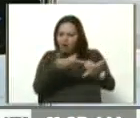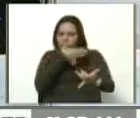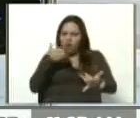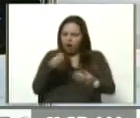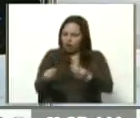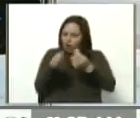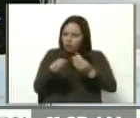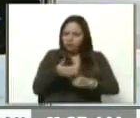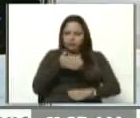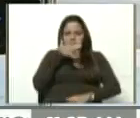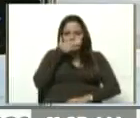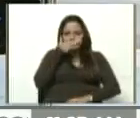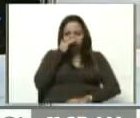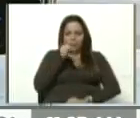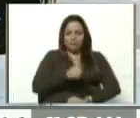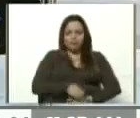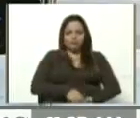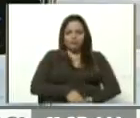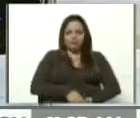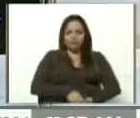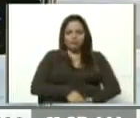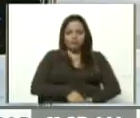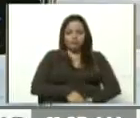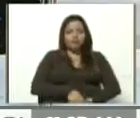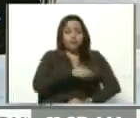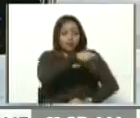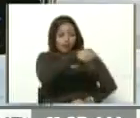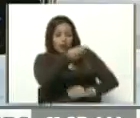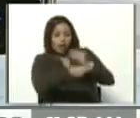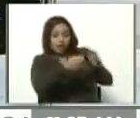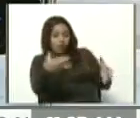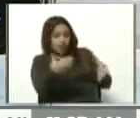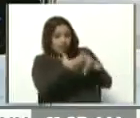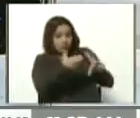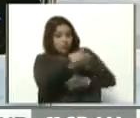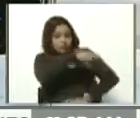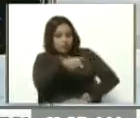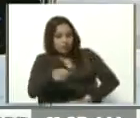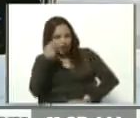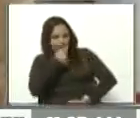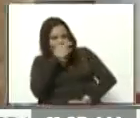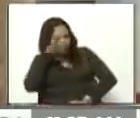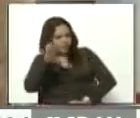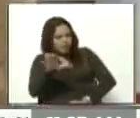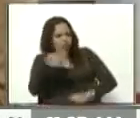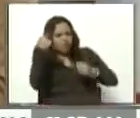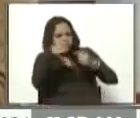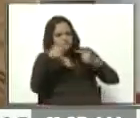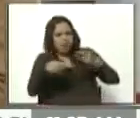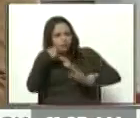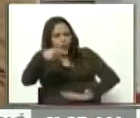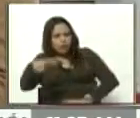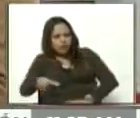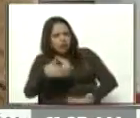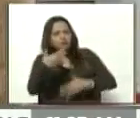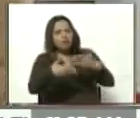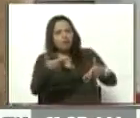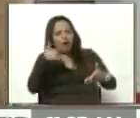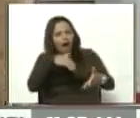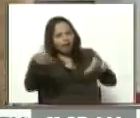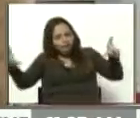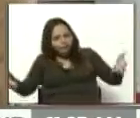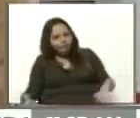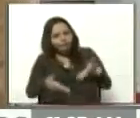a cero? Bueno, con un equipo de patriotas comprometidos y con un conjunto de políticas que progresivamente han